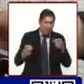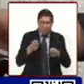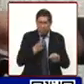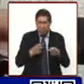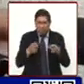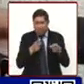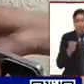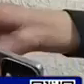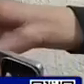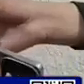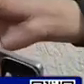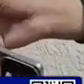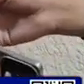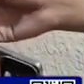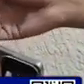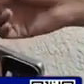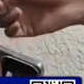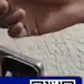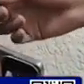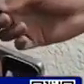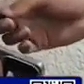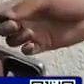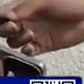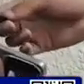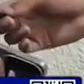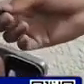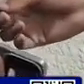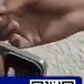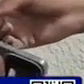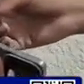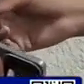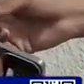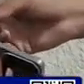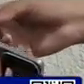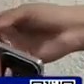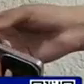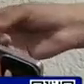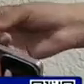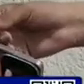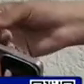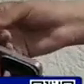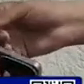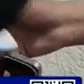por supuesto, la vigilia permanente desde Locotal hasta lo que es la frontera de Santa Cruz.